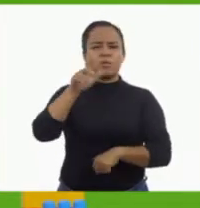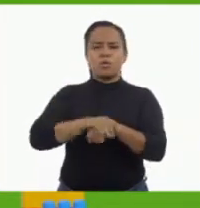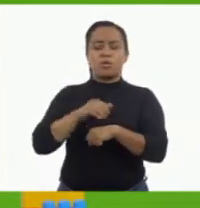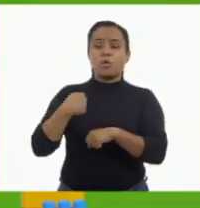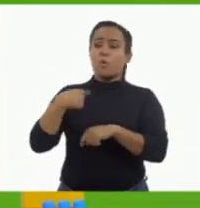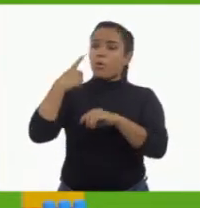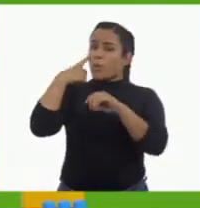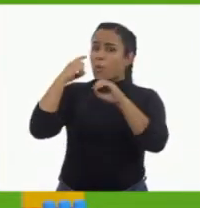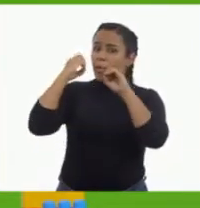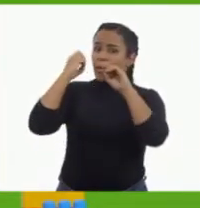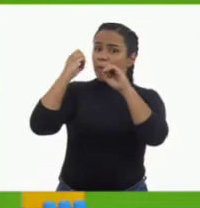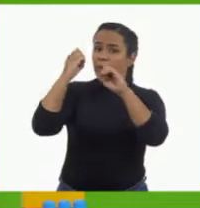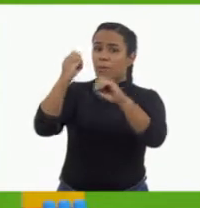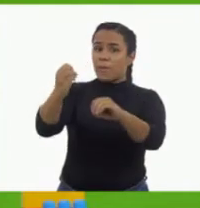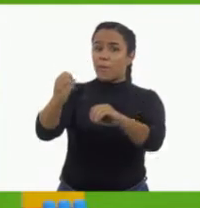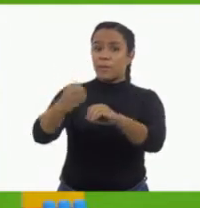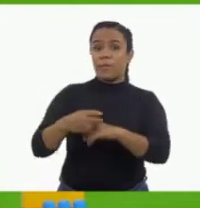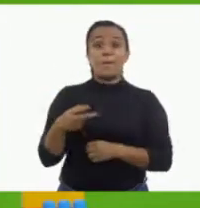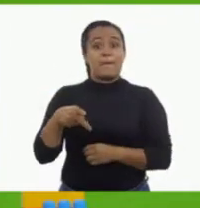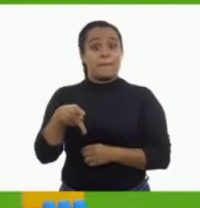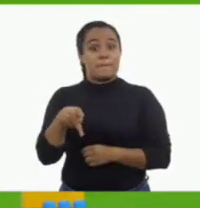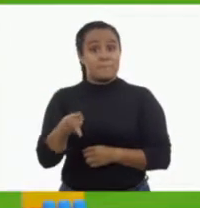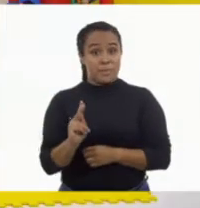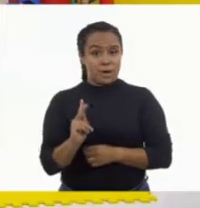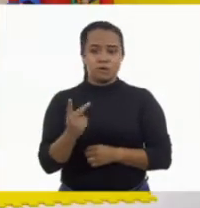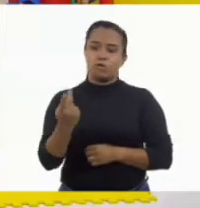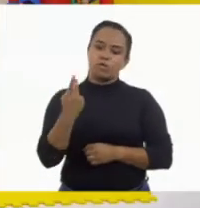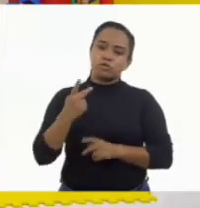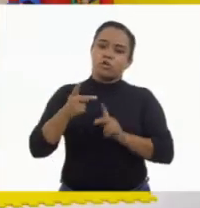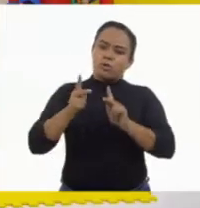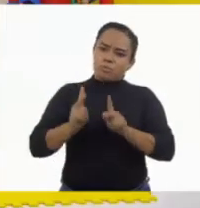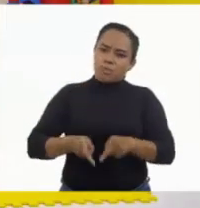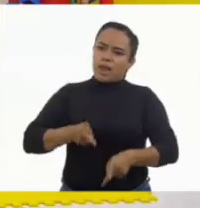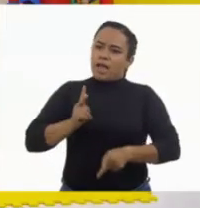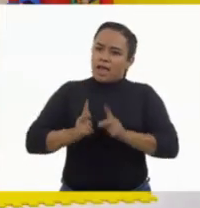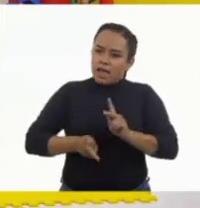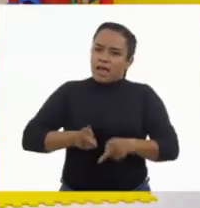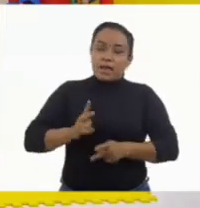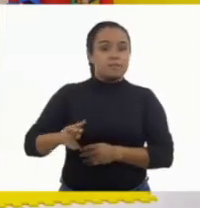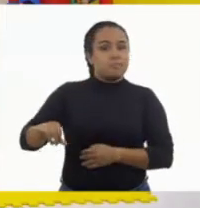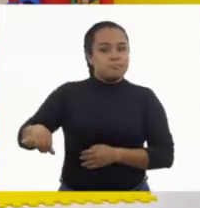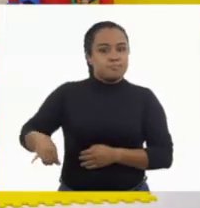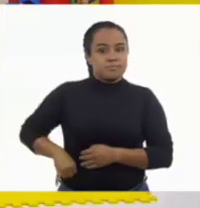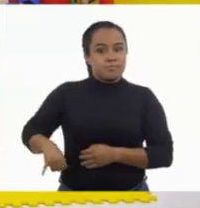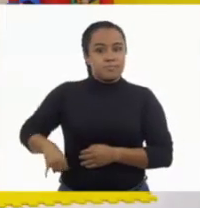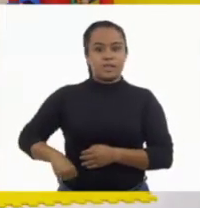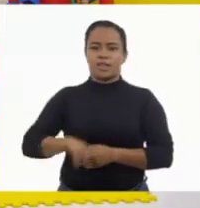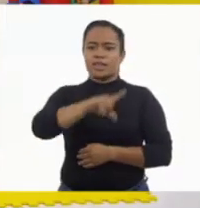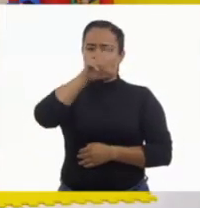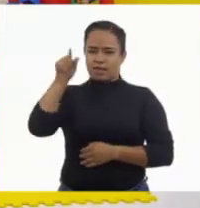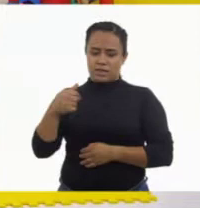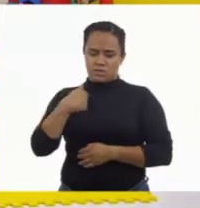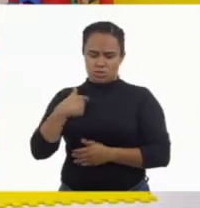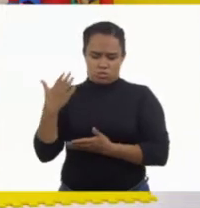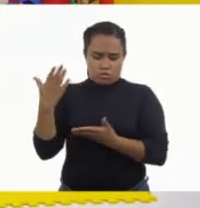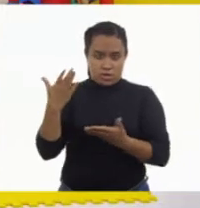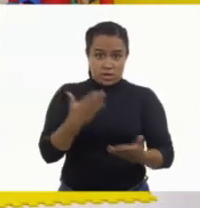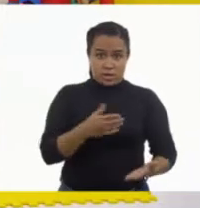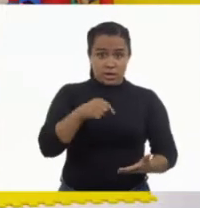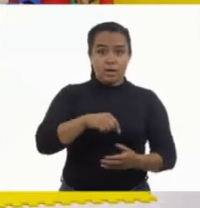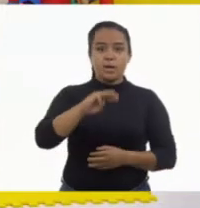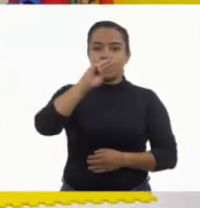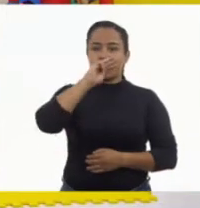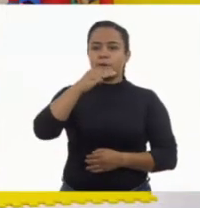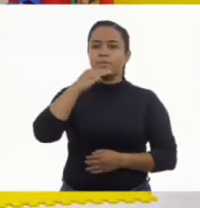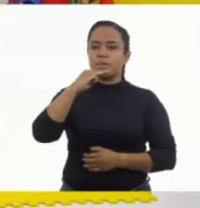que hace mucho tiempo no veía. Pero tuvimos una plática muy interesante. Y cuando llegué aquí, mi mamá me mandó